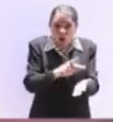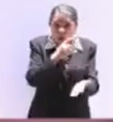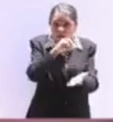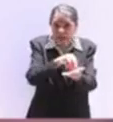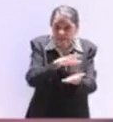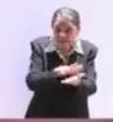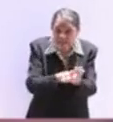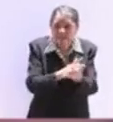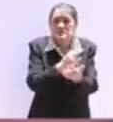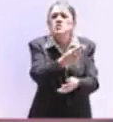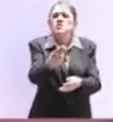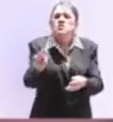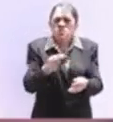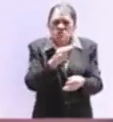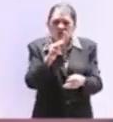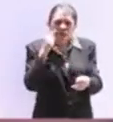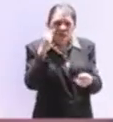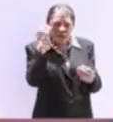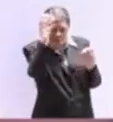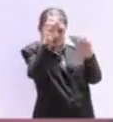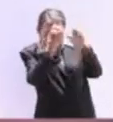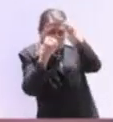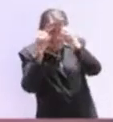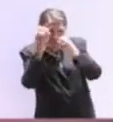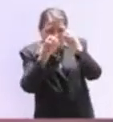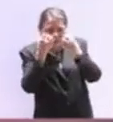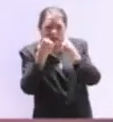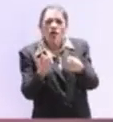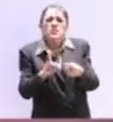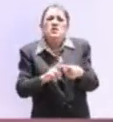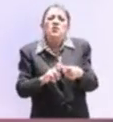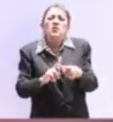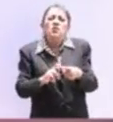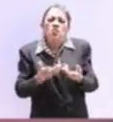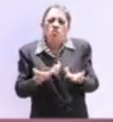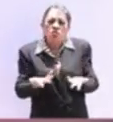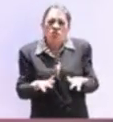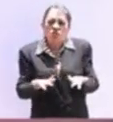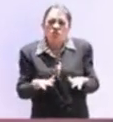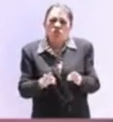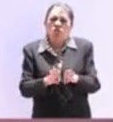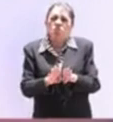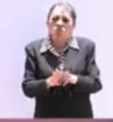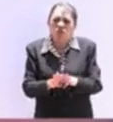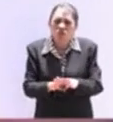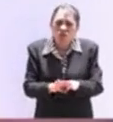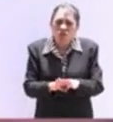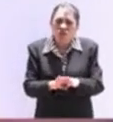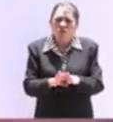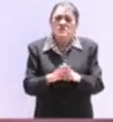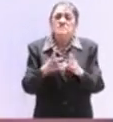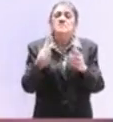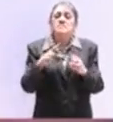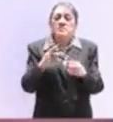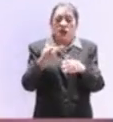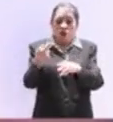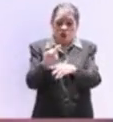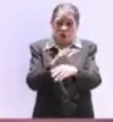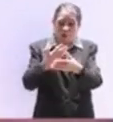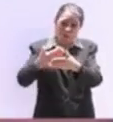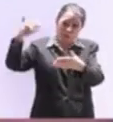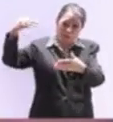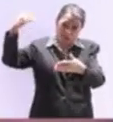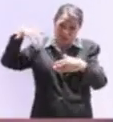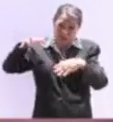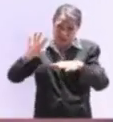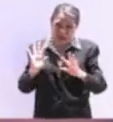pueden gestionar como una excepción y para eso estamos a sus órdenes. A diferencia del pasado, hoy